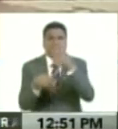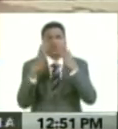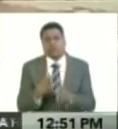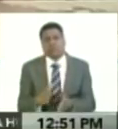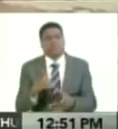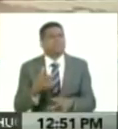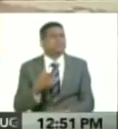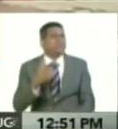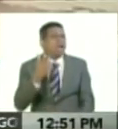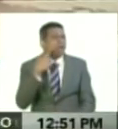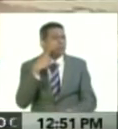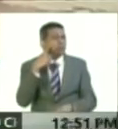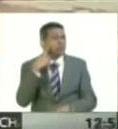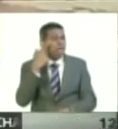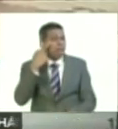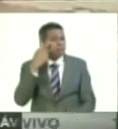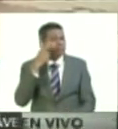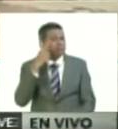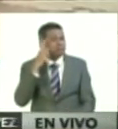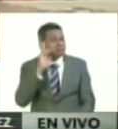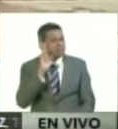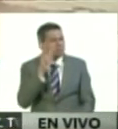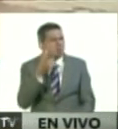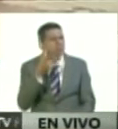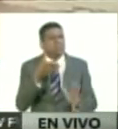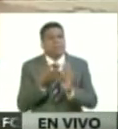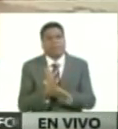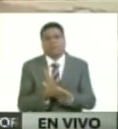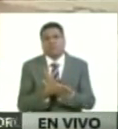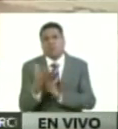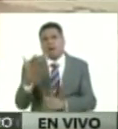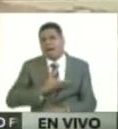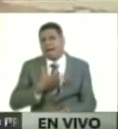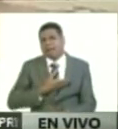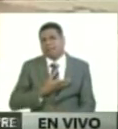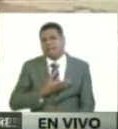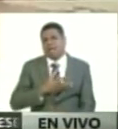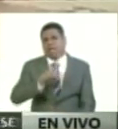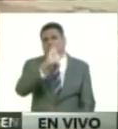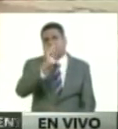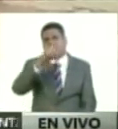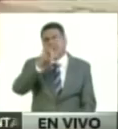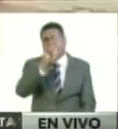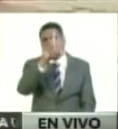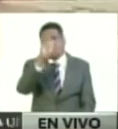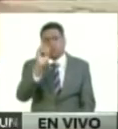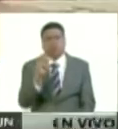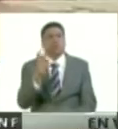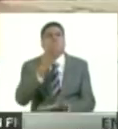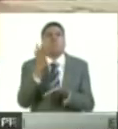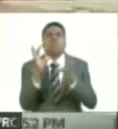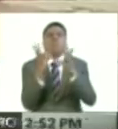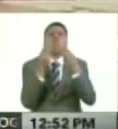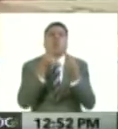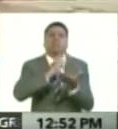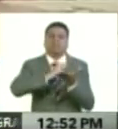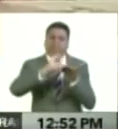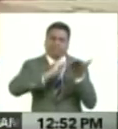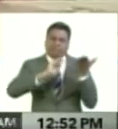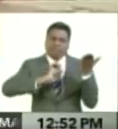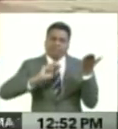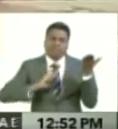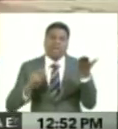acuciosos, todavía no le hayan preguntado al alcalde Carlos Ocariz cuántas firmas llevan recolectadas, porque el señor Ocariz